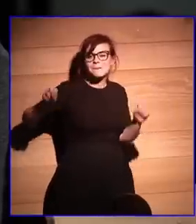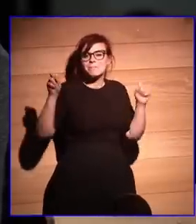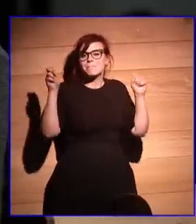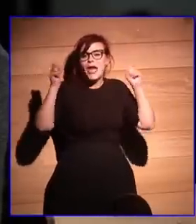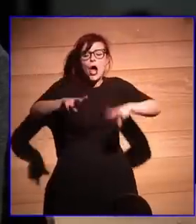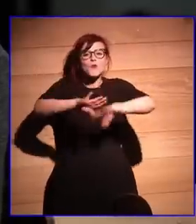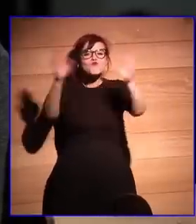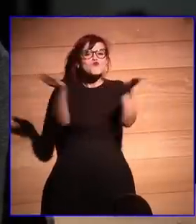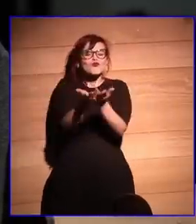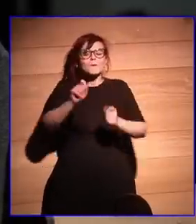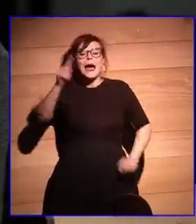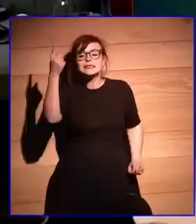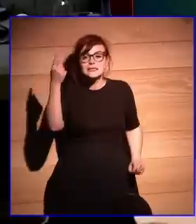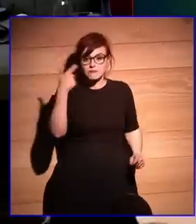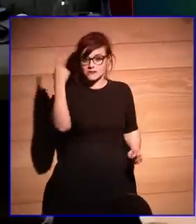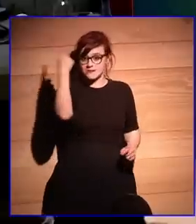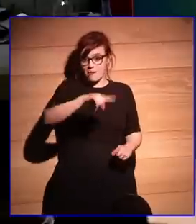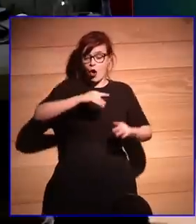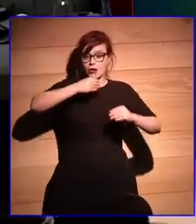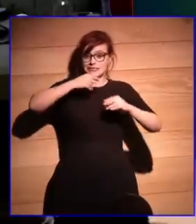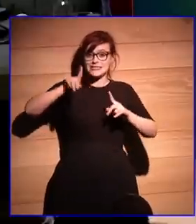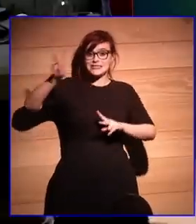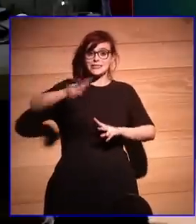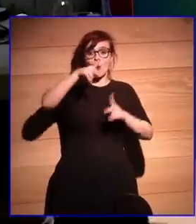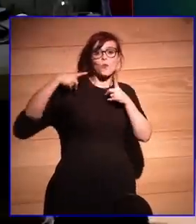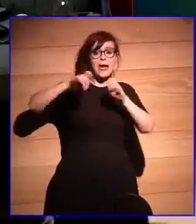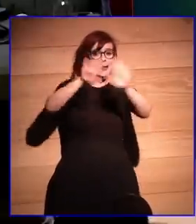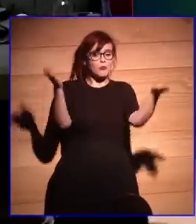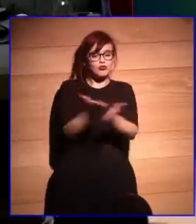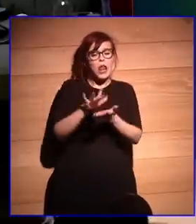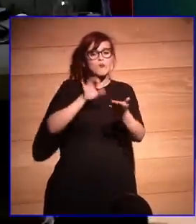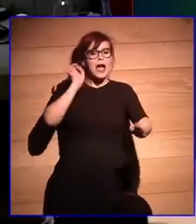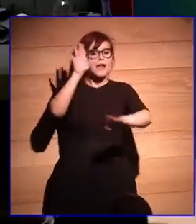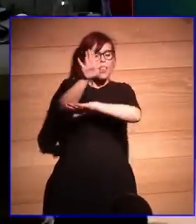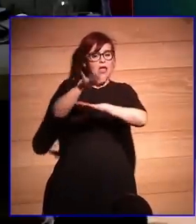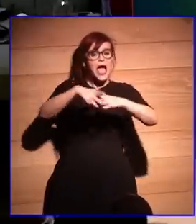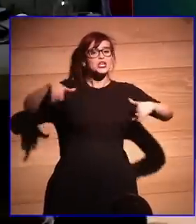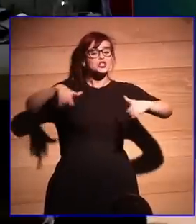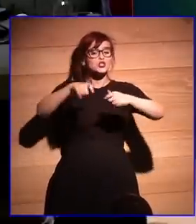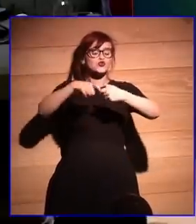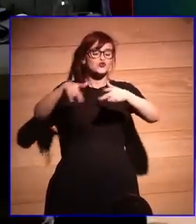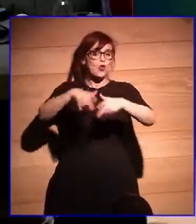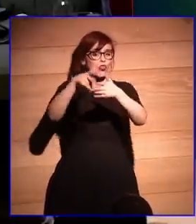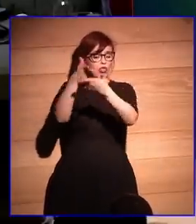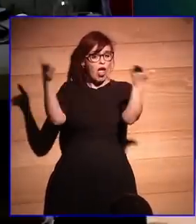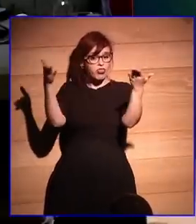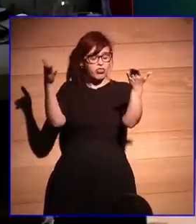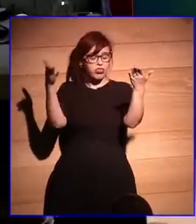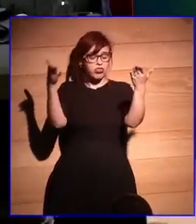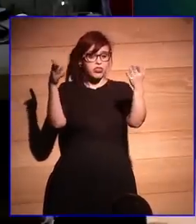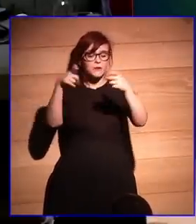hizo al mundo concretamente? En el momento en el que comienza la Segunda Guerra Mundial, él dirige una carta a la sociedad, a las